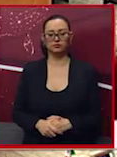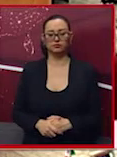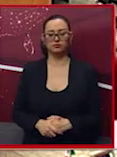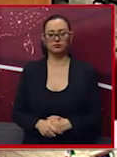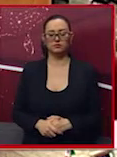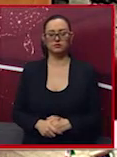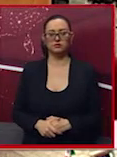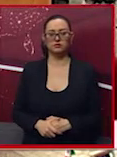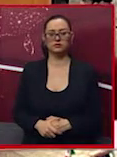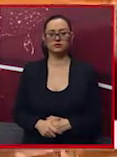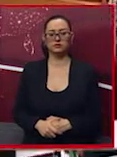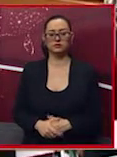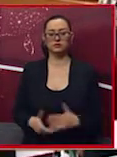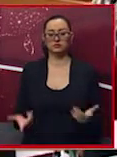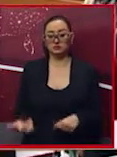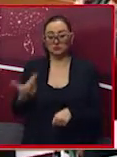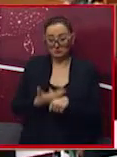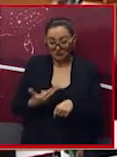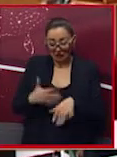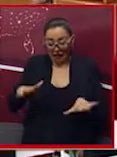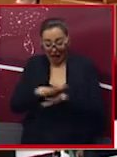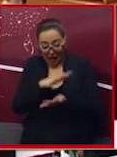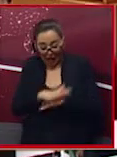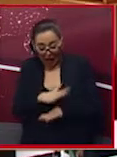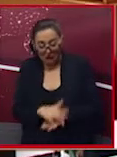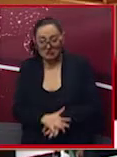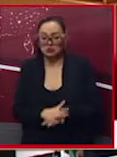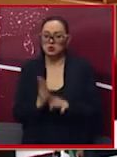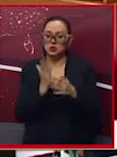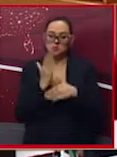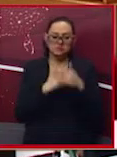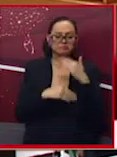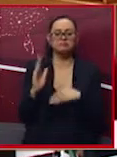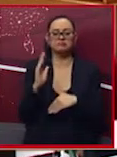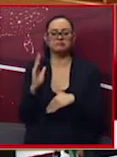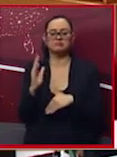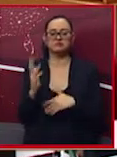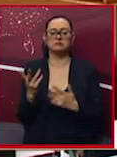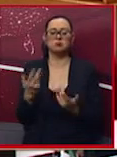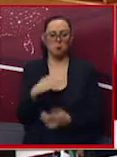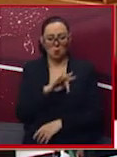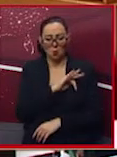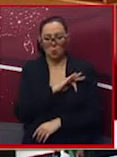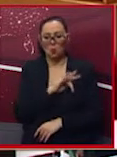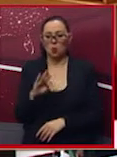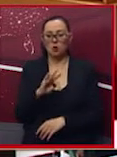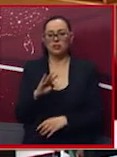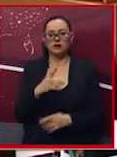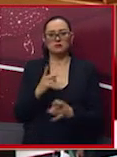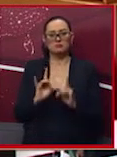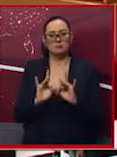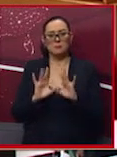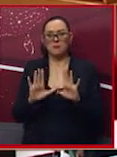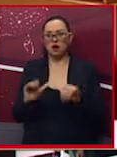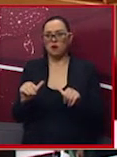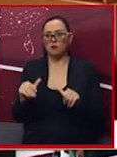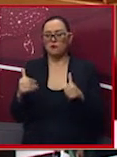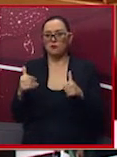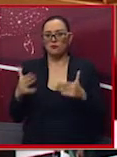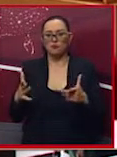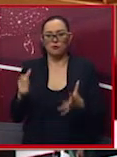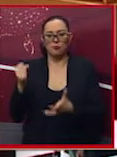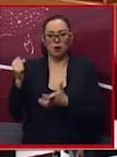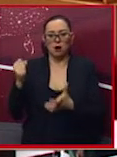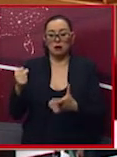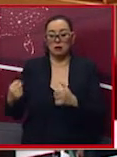En la práctica, esta reforma ha sido sumamente exitosa y nos permitió atemperar los choques externos al detonar la